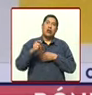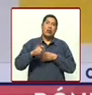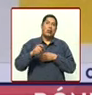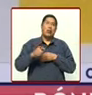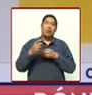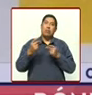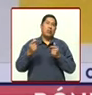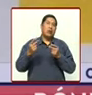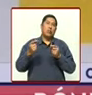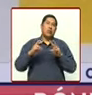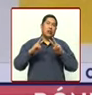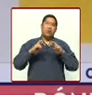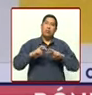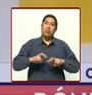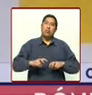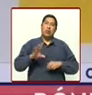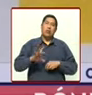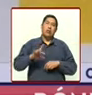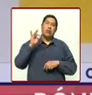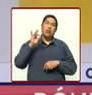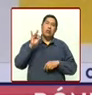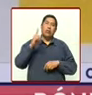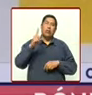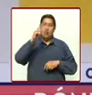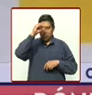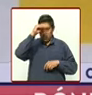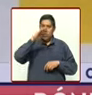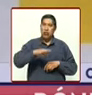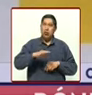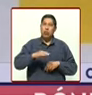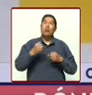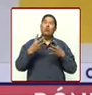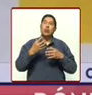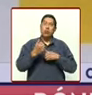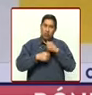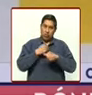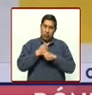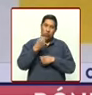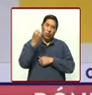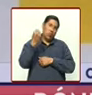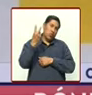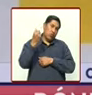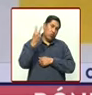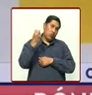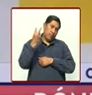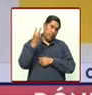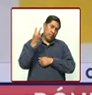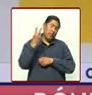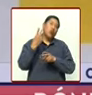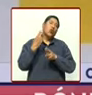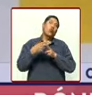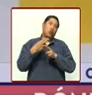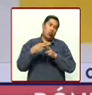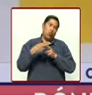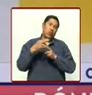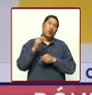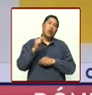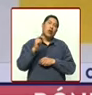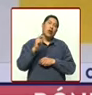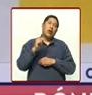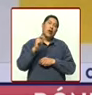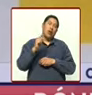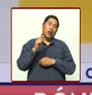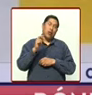esta premura en la investigación para poder encontrarlo. Se trata de un niño de tan solo 12 años que desapareció. Su nombre es